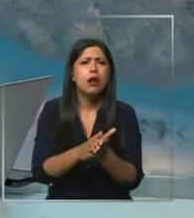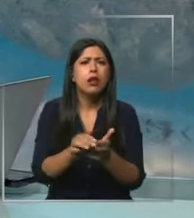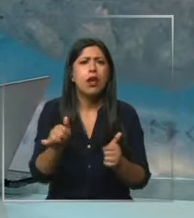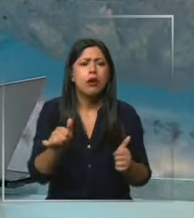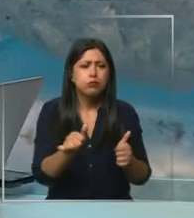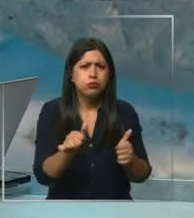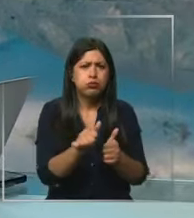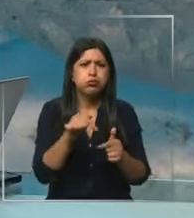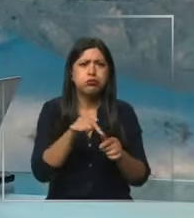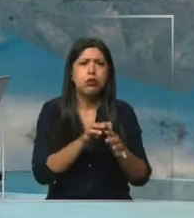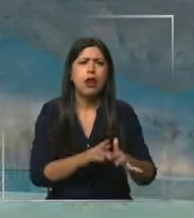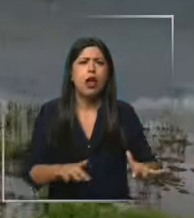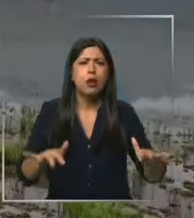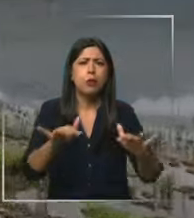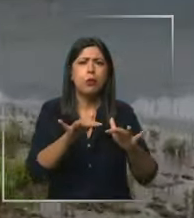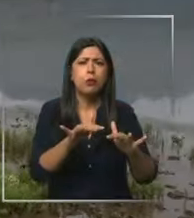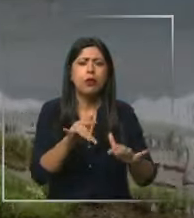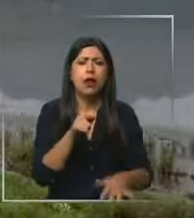laguna.